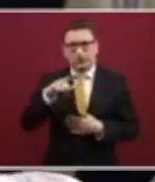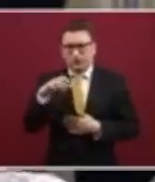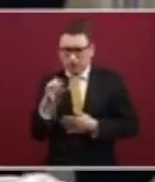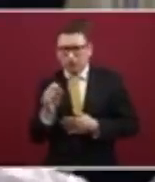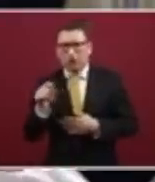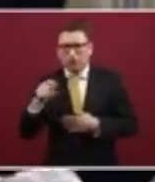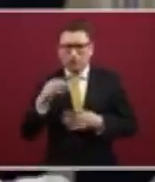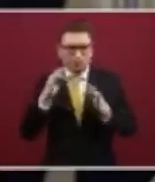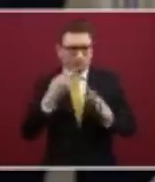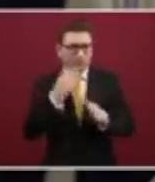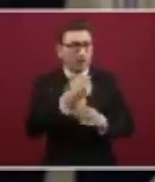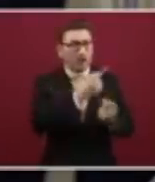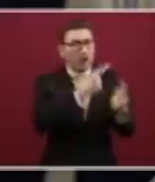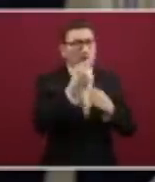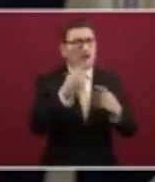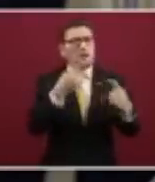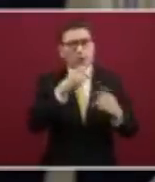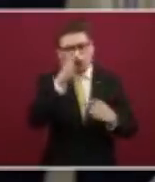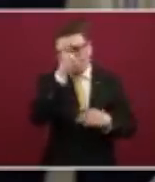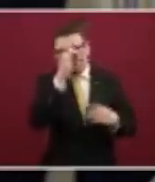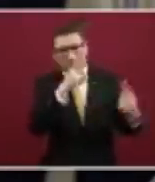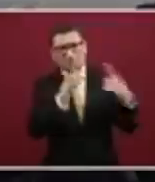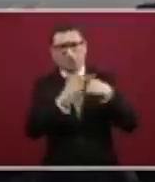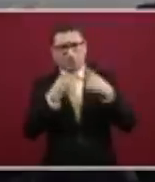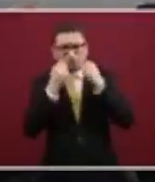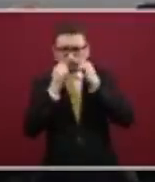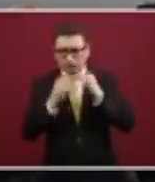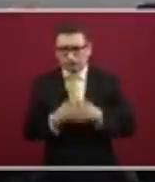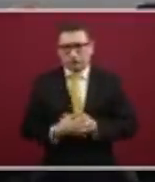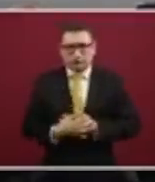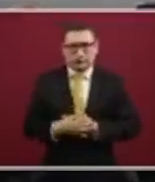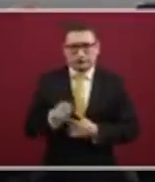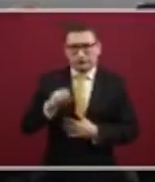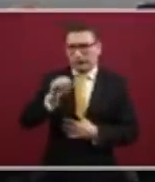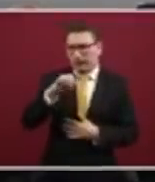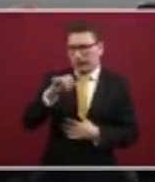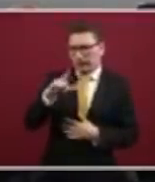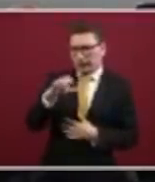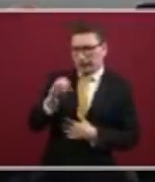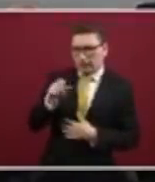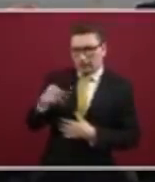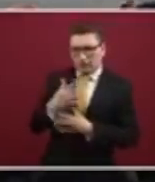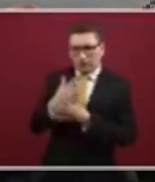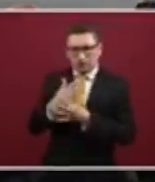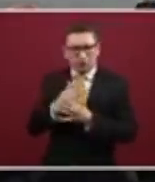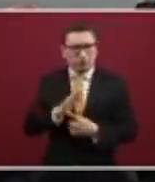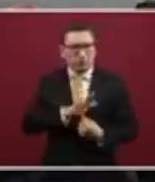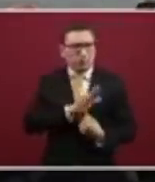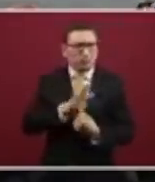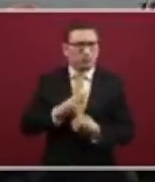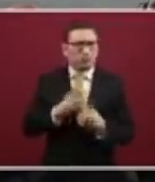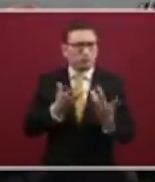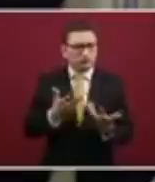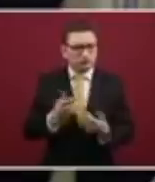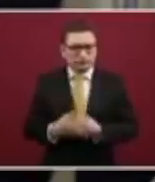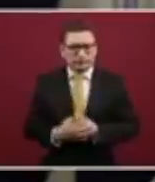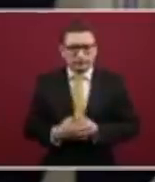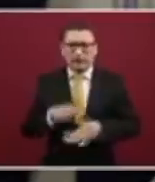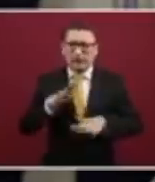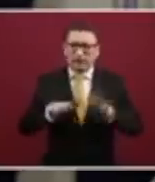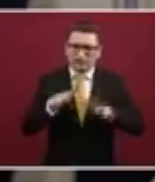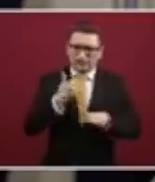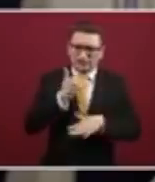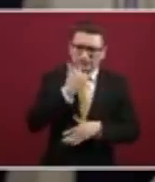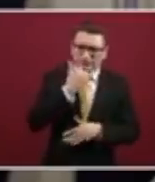existan opiniones en sentido contrario. De no ser así, ya se hubiera desprestigiado totalmente frente a su equipo. A veces se equivoca y